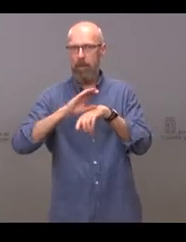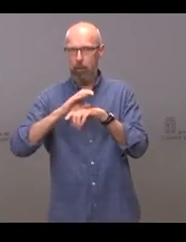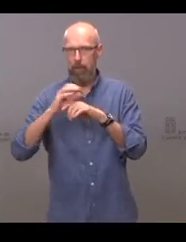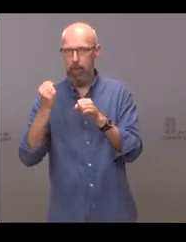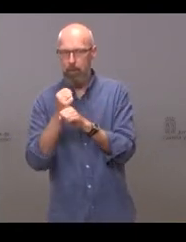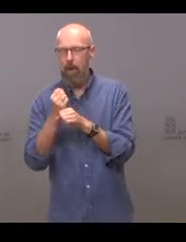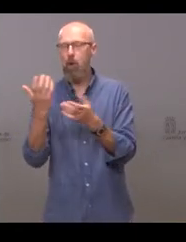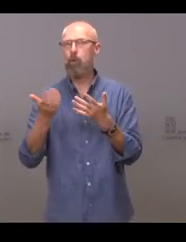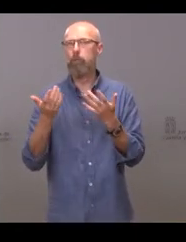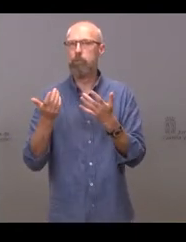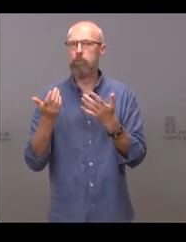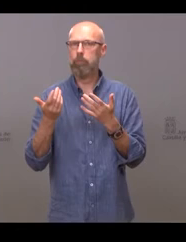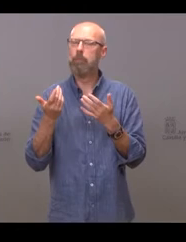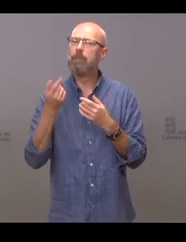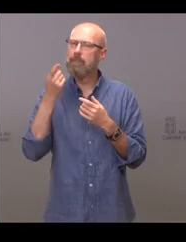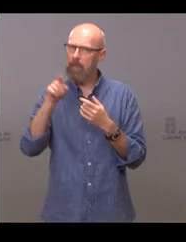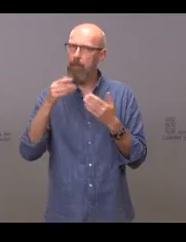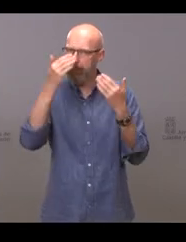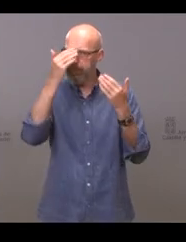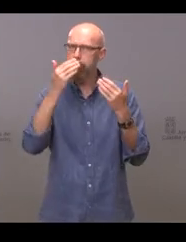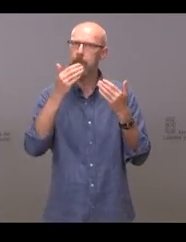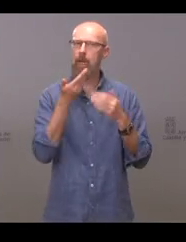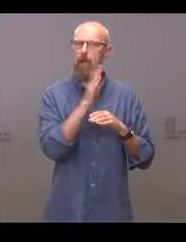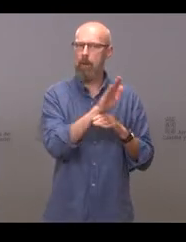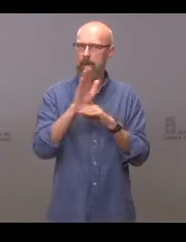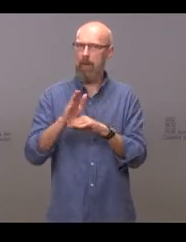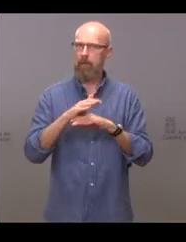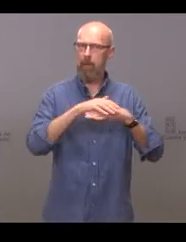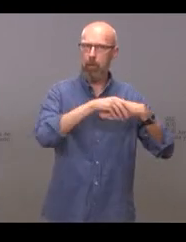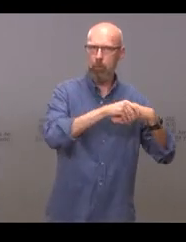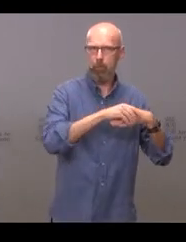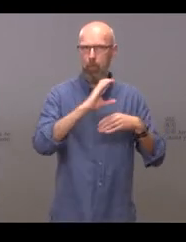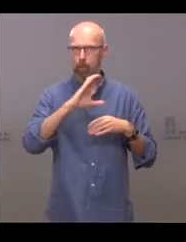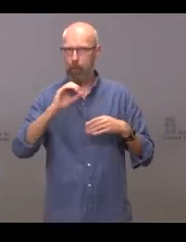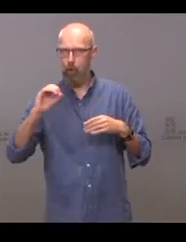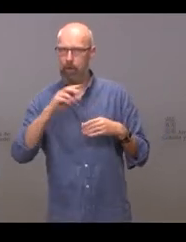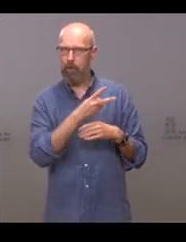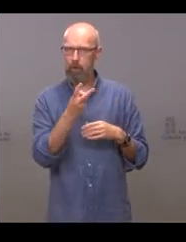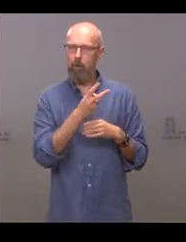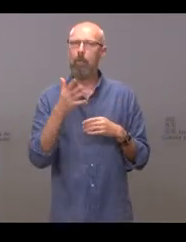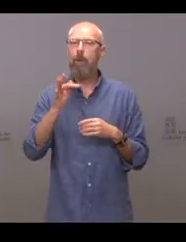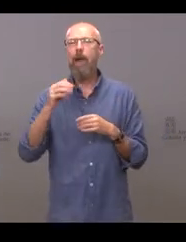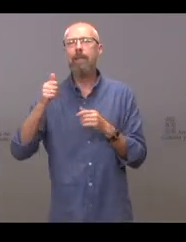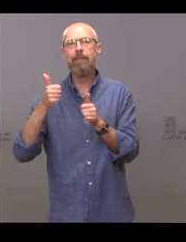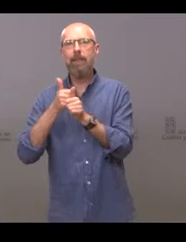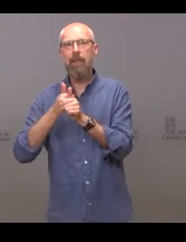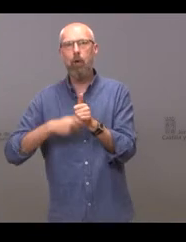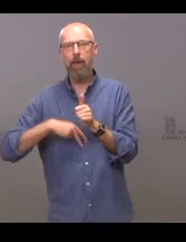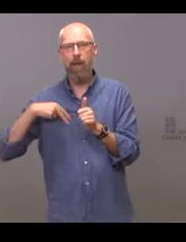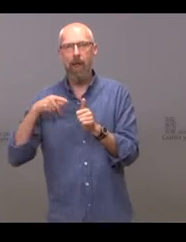quiero saludar a los representantes de comisiones y ugt aquí de castilla-león y al secretario general de